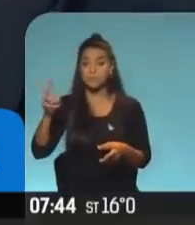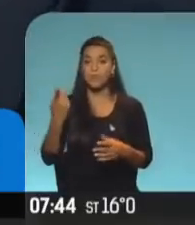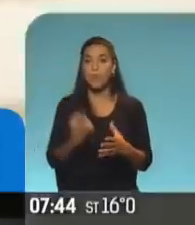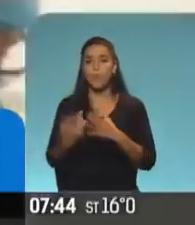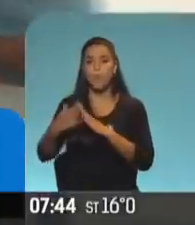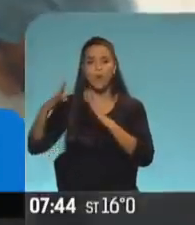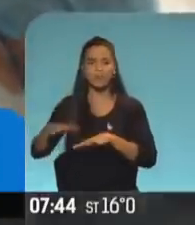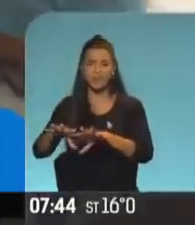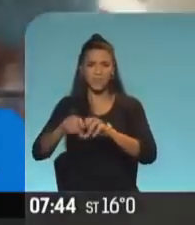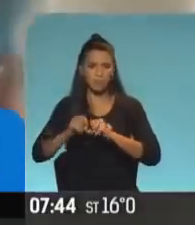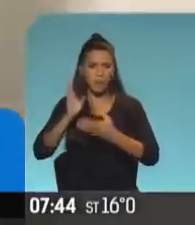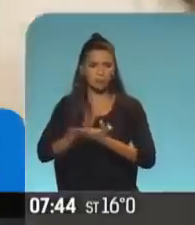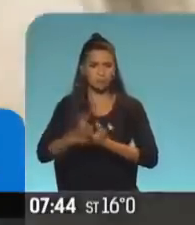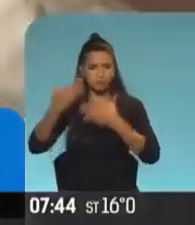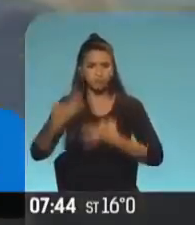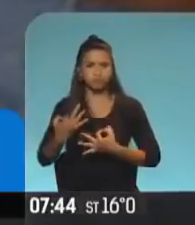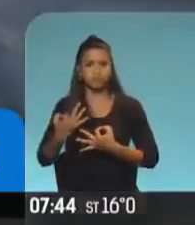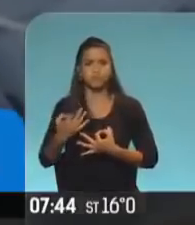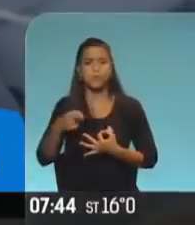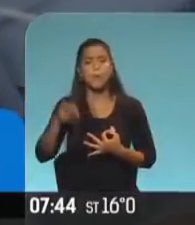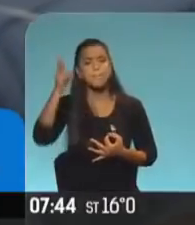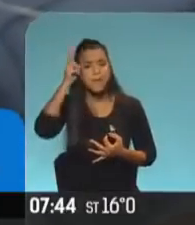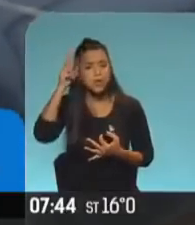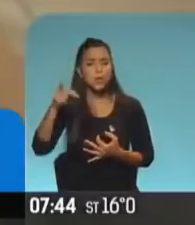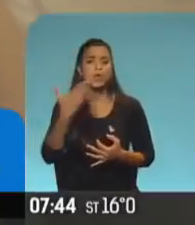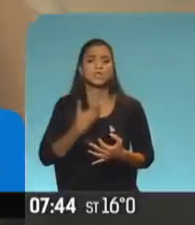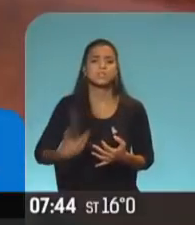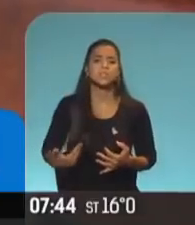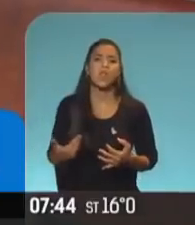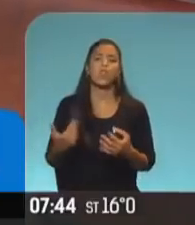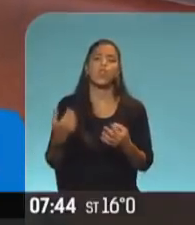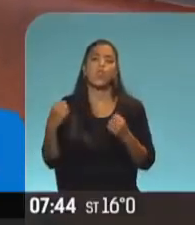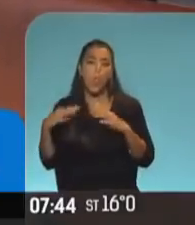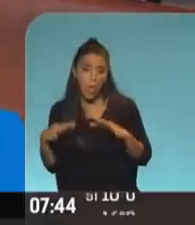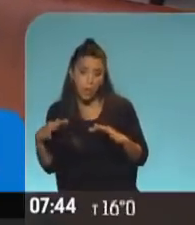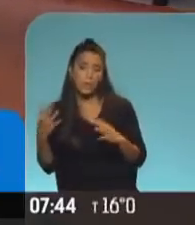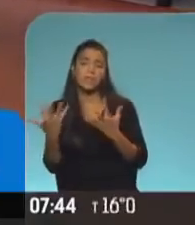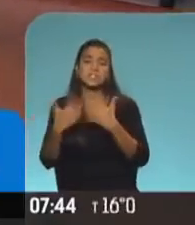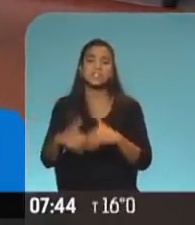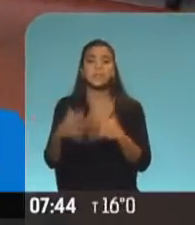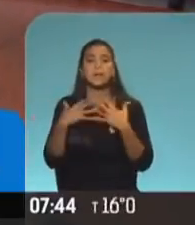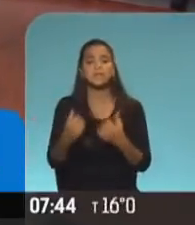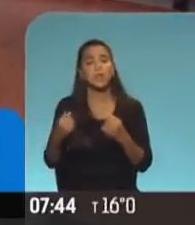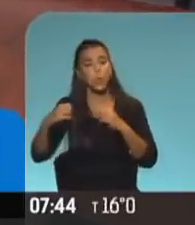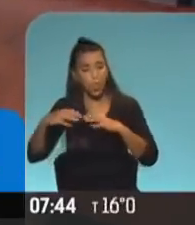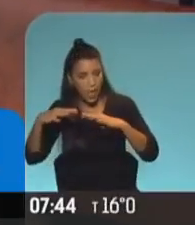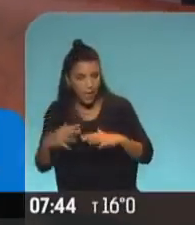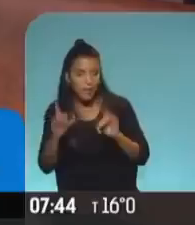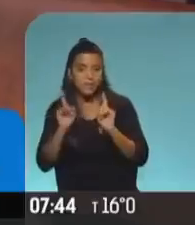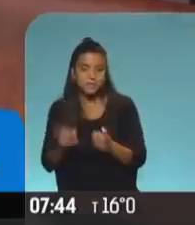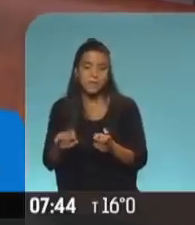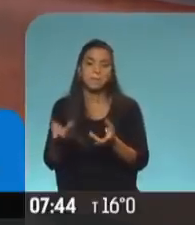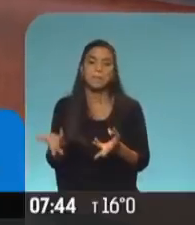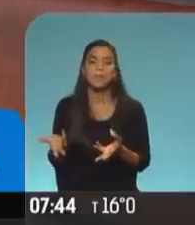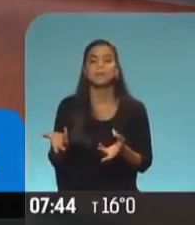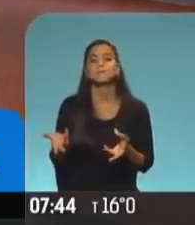Cuarentena temprana, muy rigurosa. Es cierto que Perú tiene un estado mucho más frágil que el argentino, un sistema de salud muy débil. Está comprobado